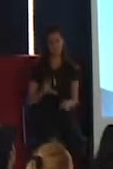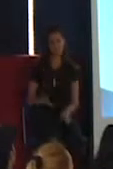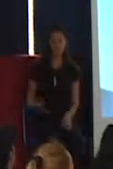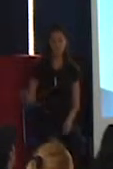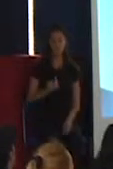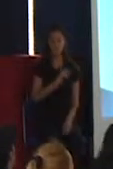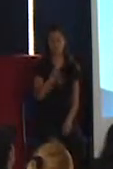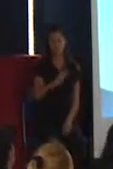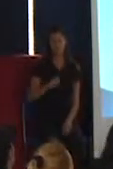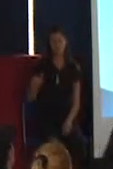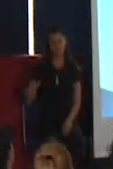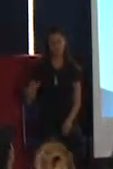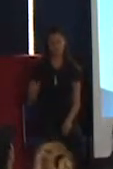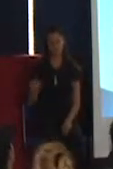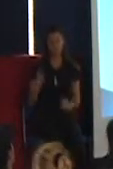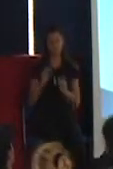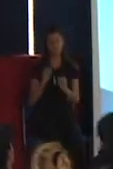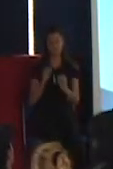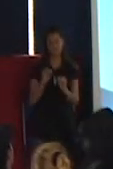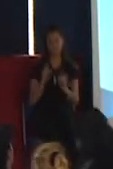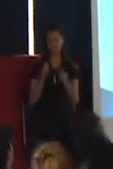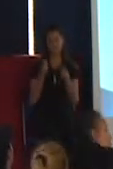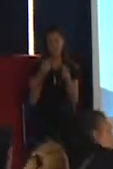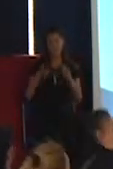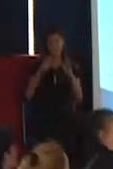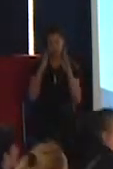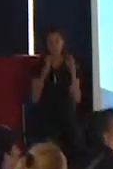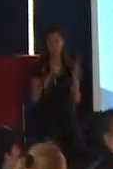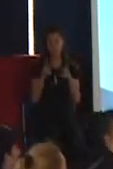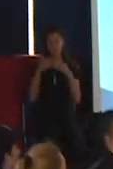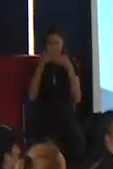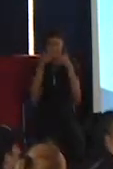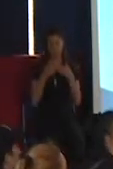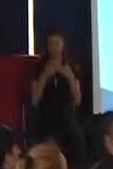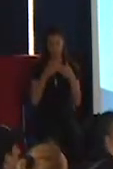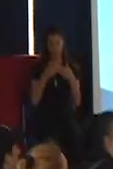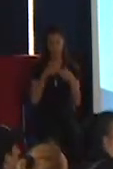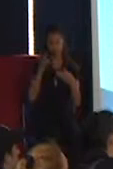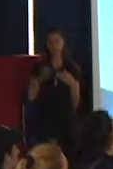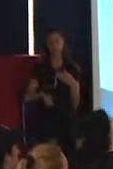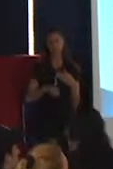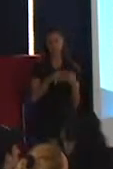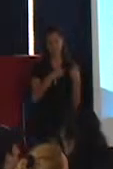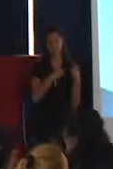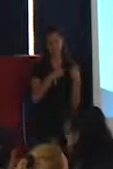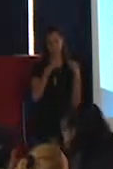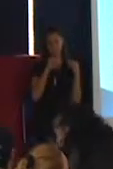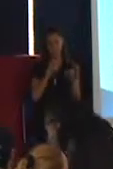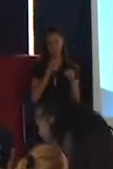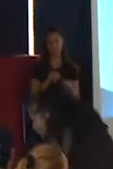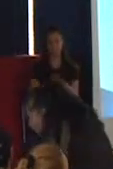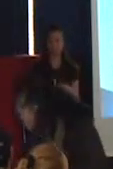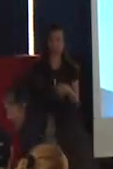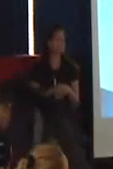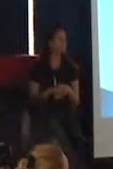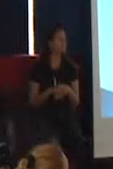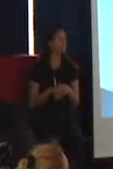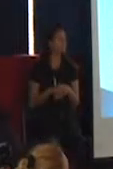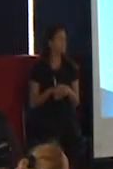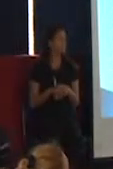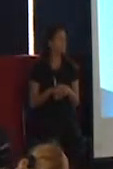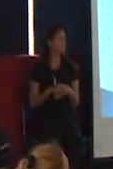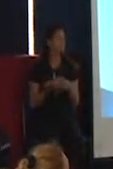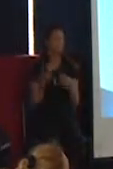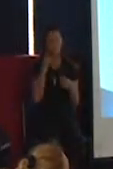su personal para atender a personas con discapacidad. ¿Sí? De otra forma, ¿qué es lo que se quiere?